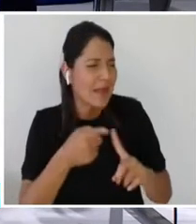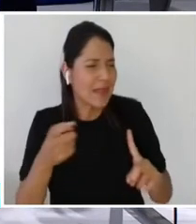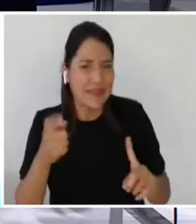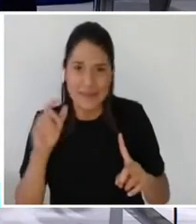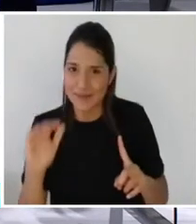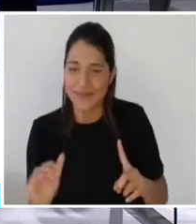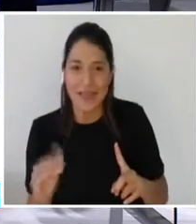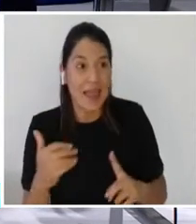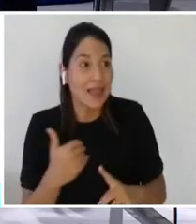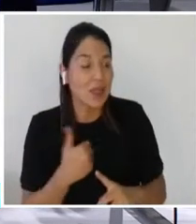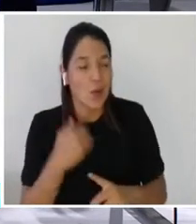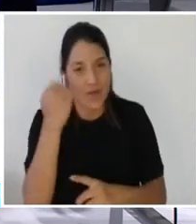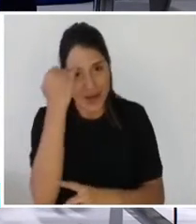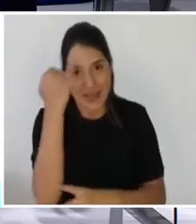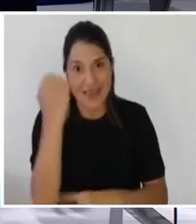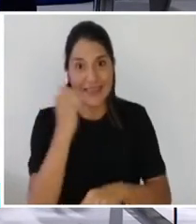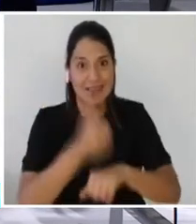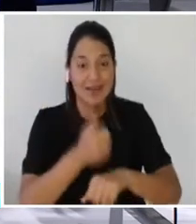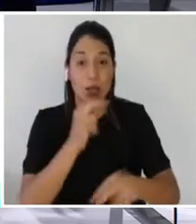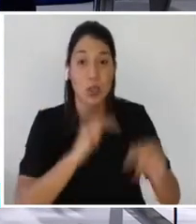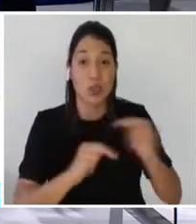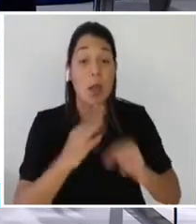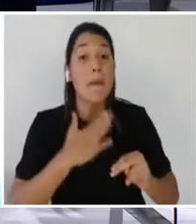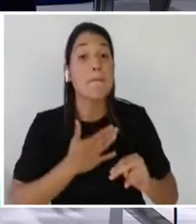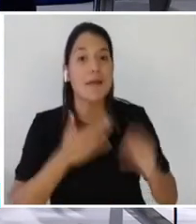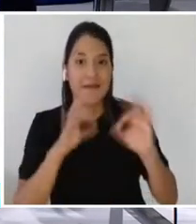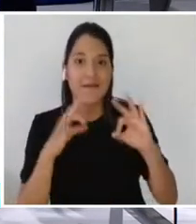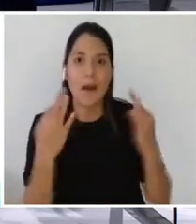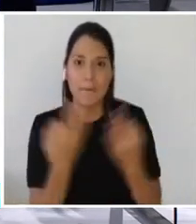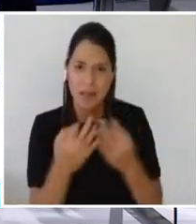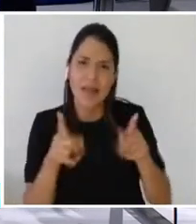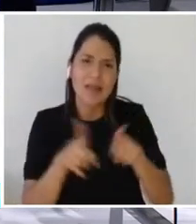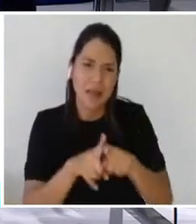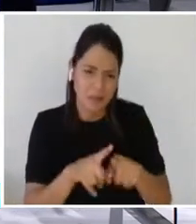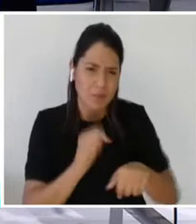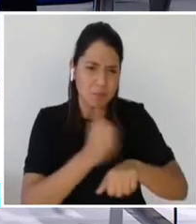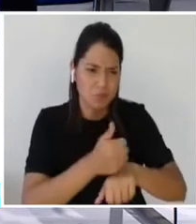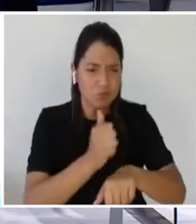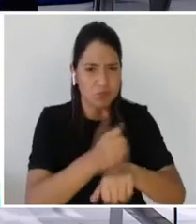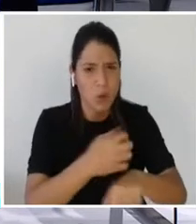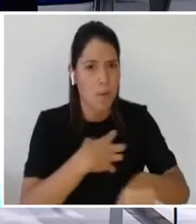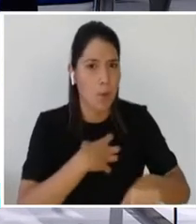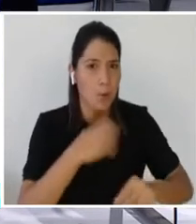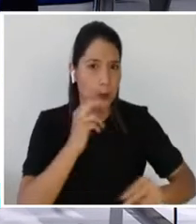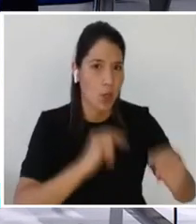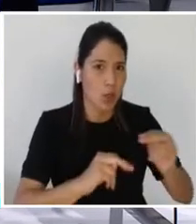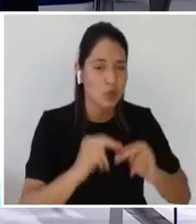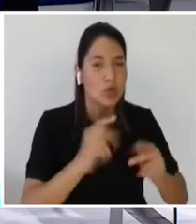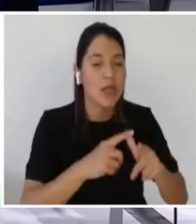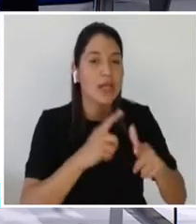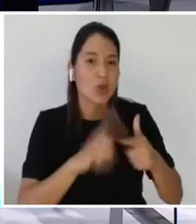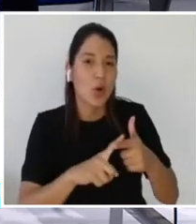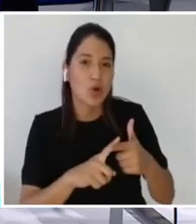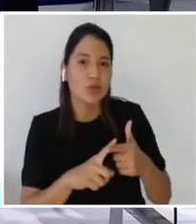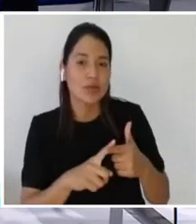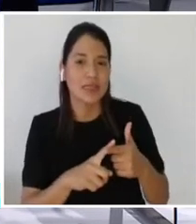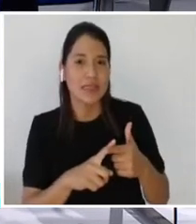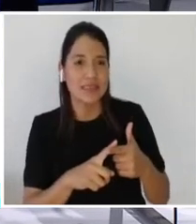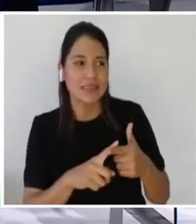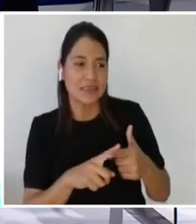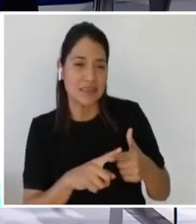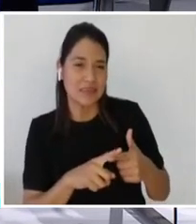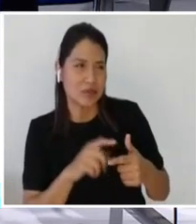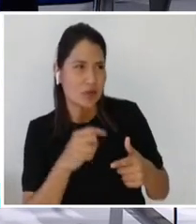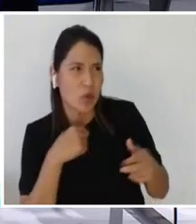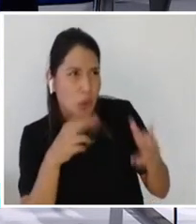iniciativa emprendedora. Mi familia también ha tenido emprendimientos y así, entonces el lado de empresarial lo he tenido muy presente en mi